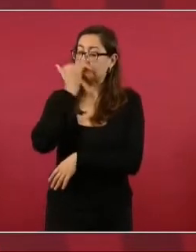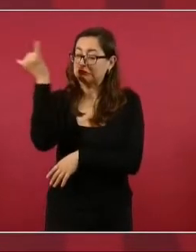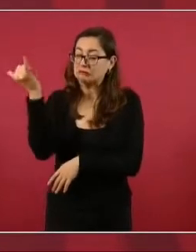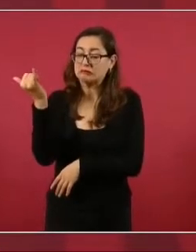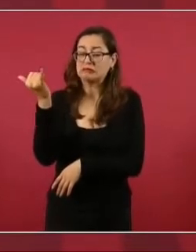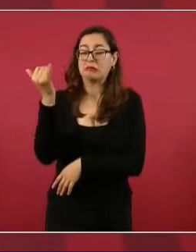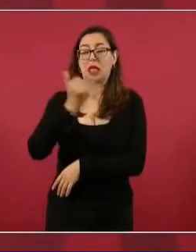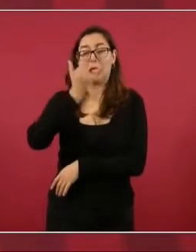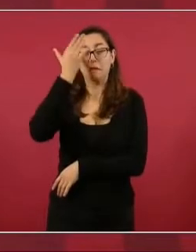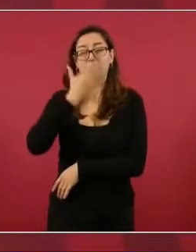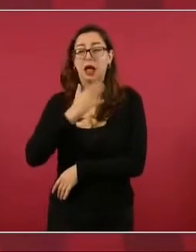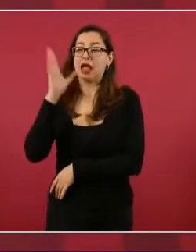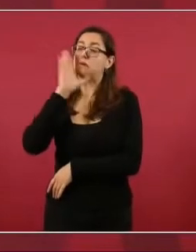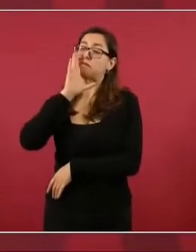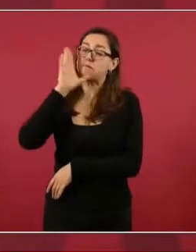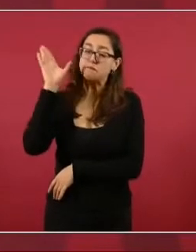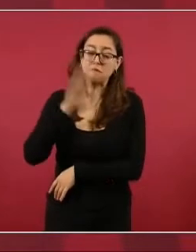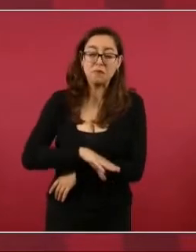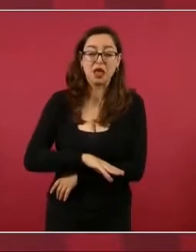lamentables,